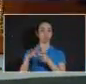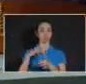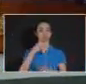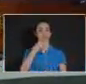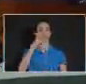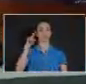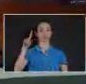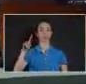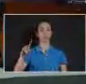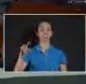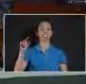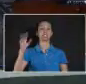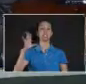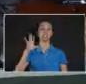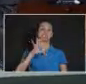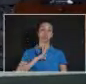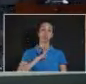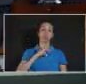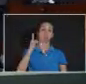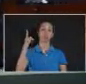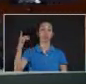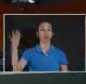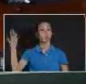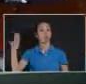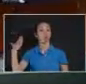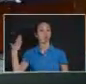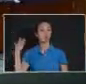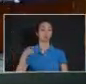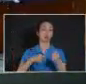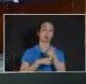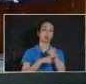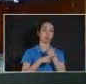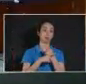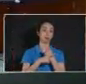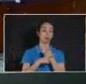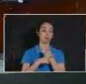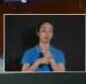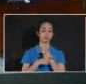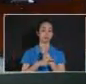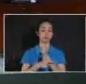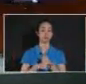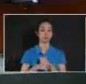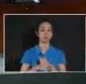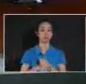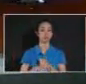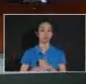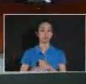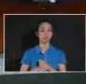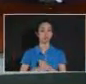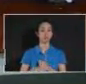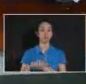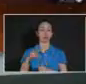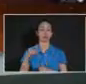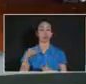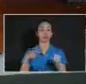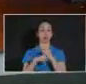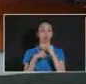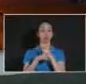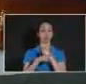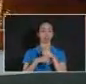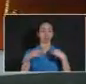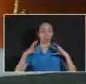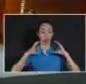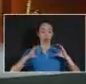Y a él le dio un problema bien serio, hermano. Le dio un problema físico.